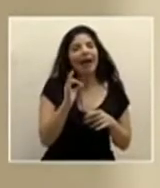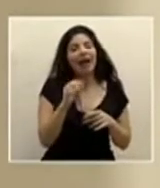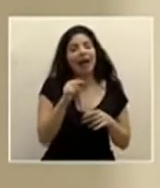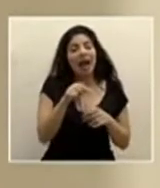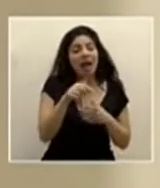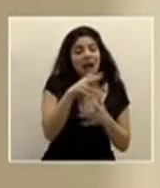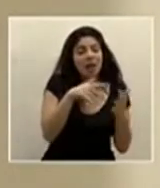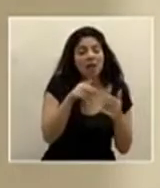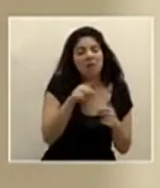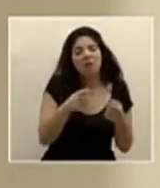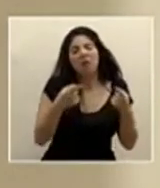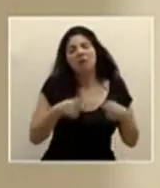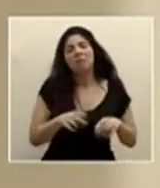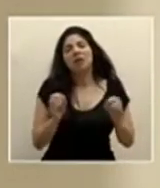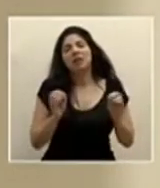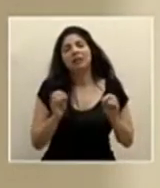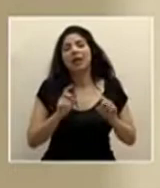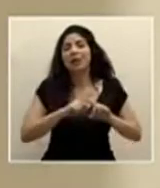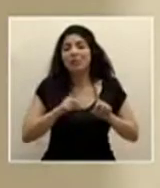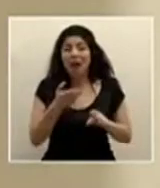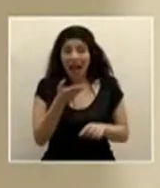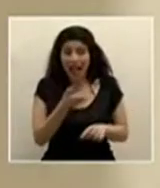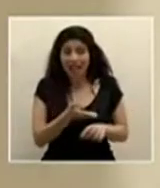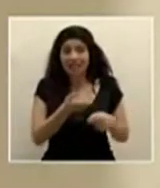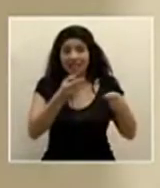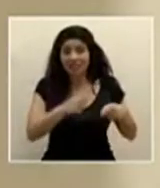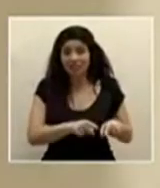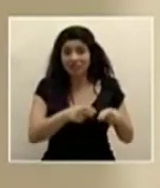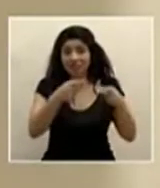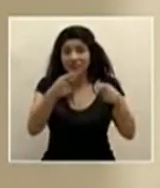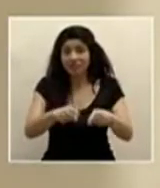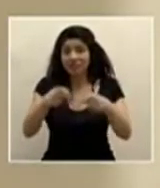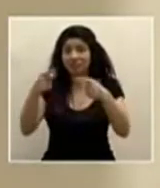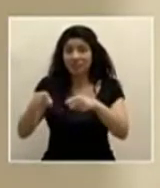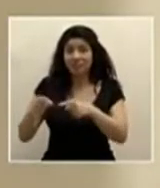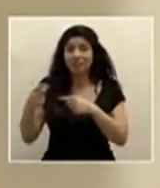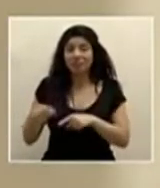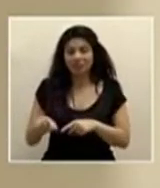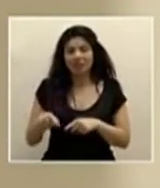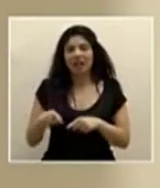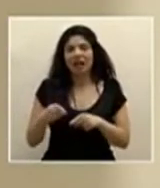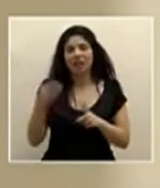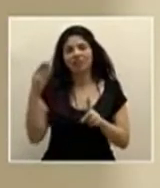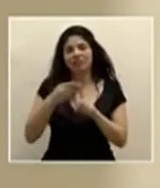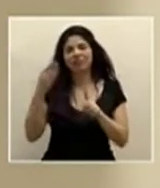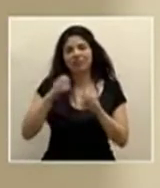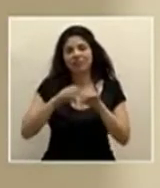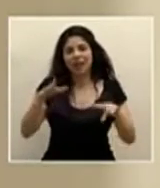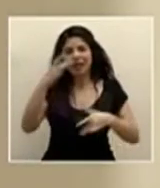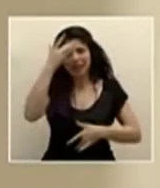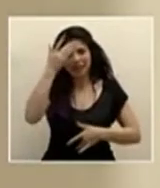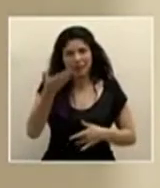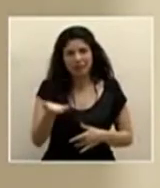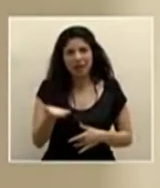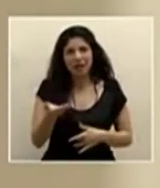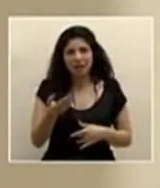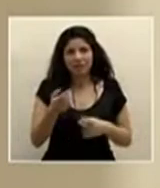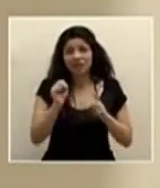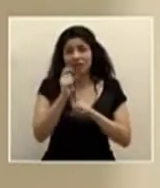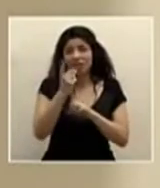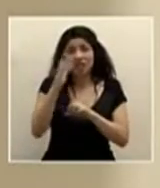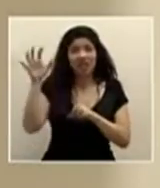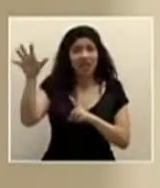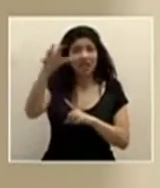a ocurrir nada, pero así es justamente como ocurren los efectos nocivos de la pandemia en las diferentes sociedades.